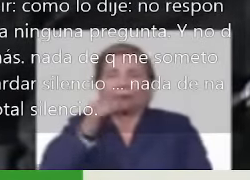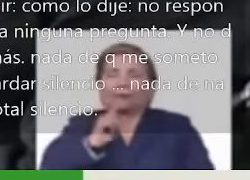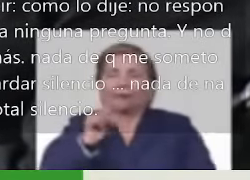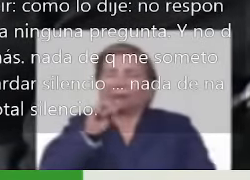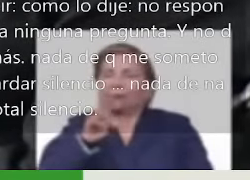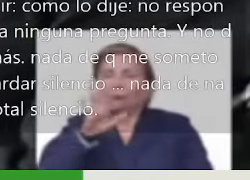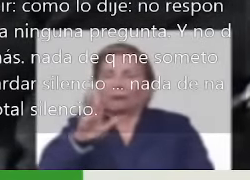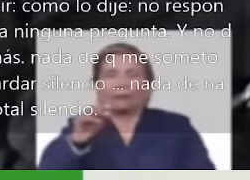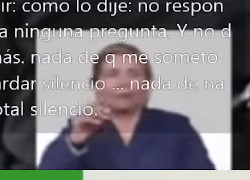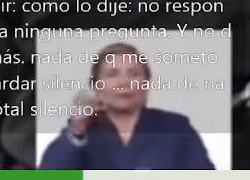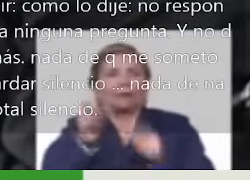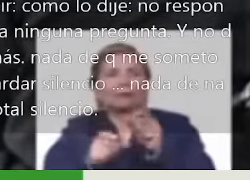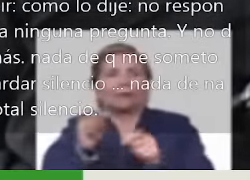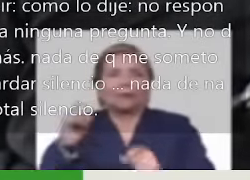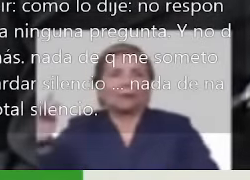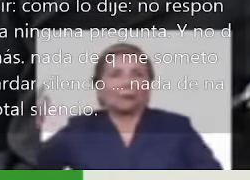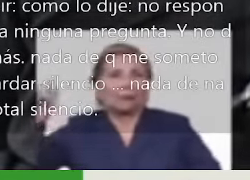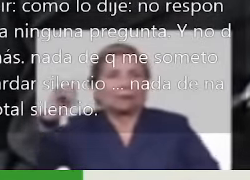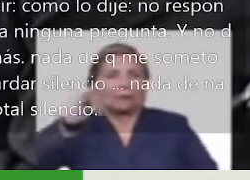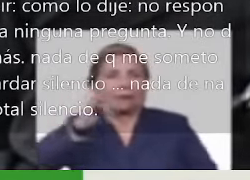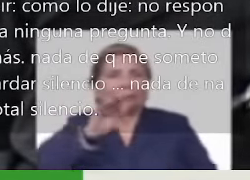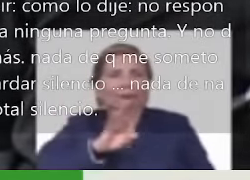de 2022, vuelo en el avión